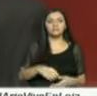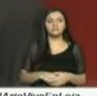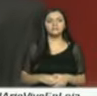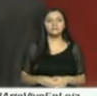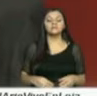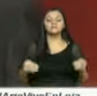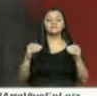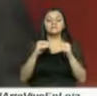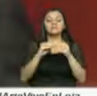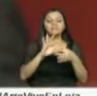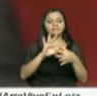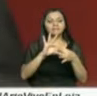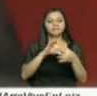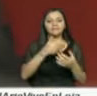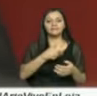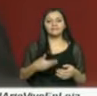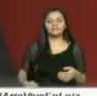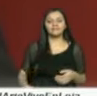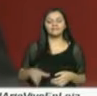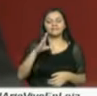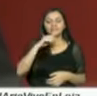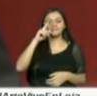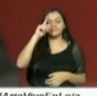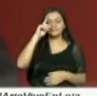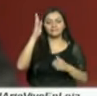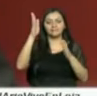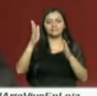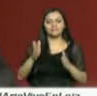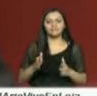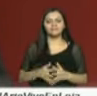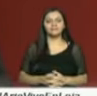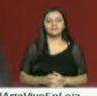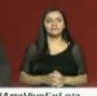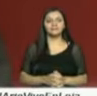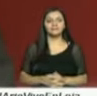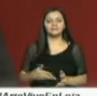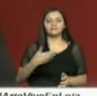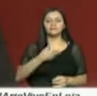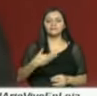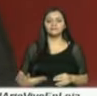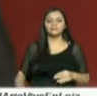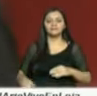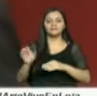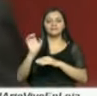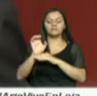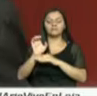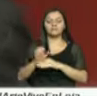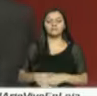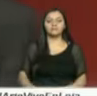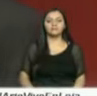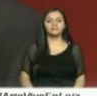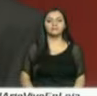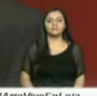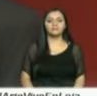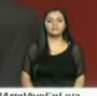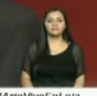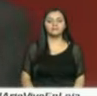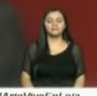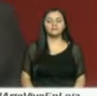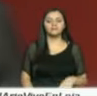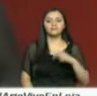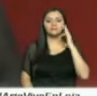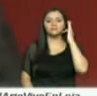Compañero presidente, economista Rafael Correa Delgado, presidente constitucional de la República del Ecuador.